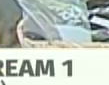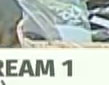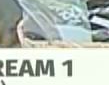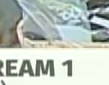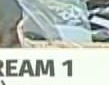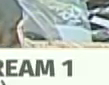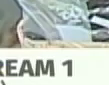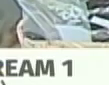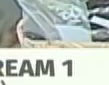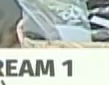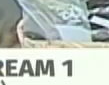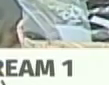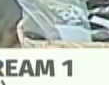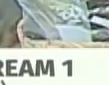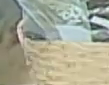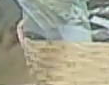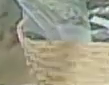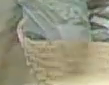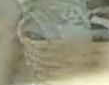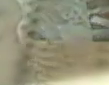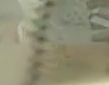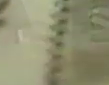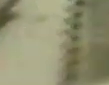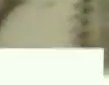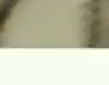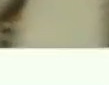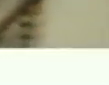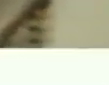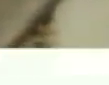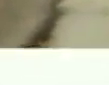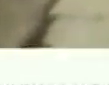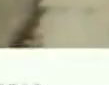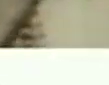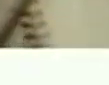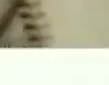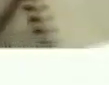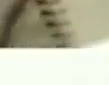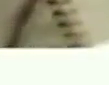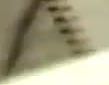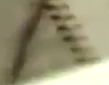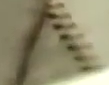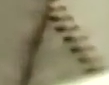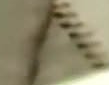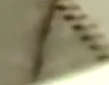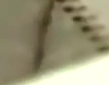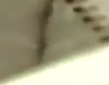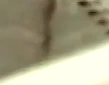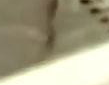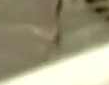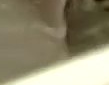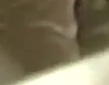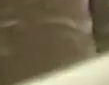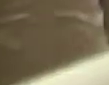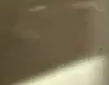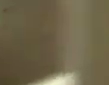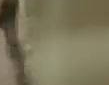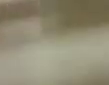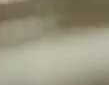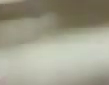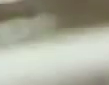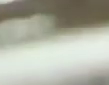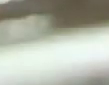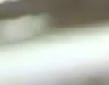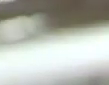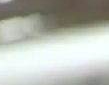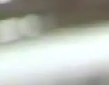simplemente la semilla aquí podemos no sólo sacar este subproducto que está acá de cacao sino también la manteca de cacao que es un subproducto